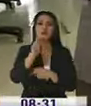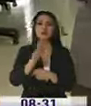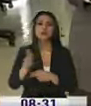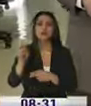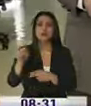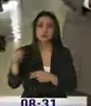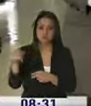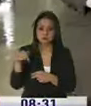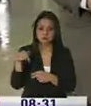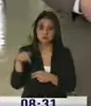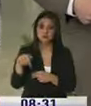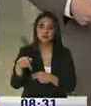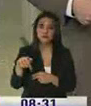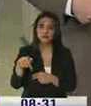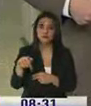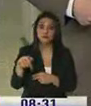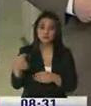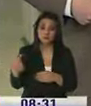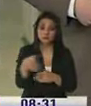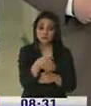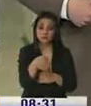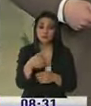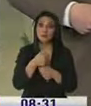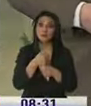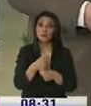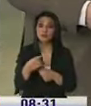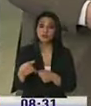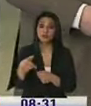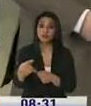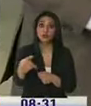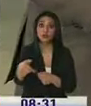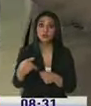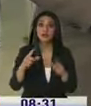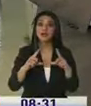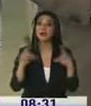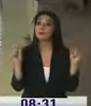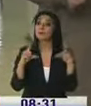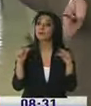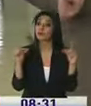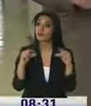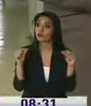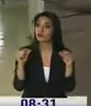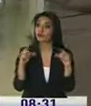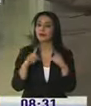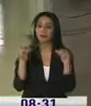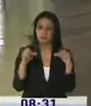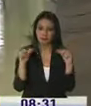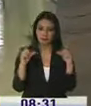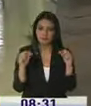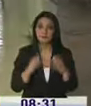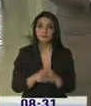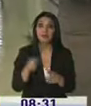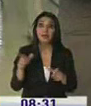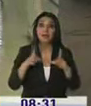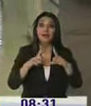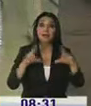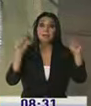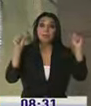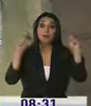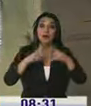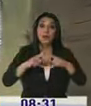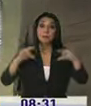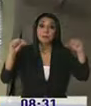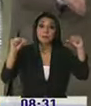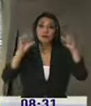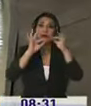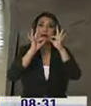Naciones Unidas, pasas la Amazonas, Naciones Unidas, pasas la Japón. Debe ser la Japón. Bueno, ahí hicieron el arreglo